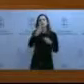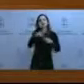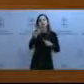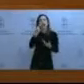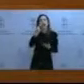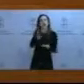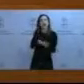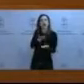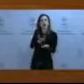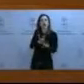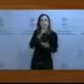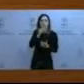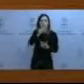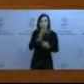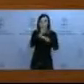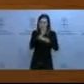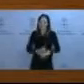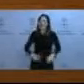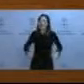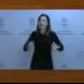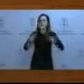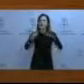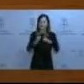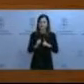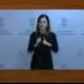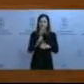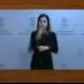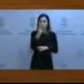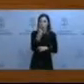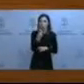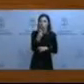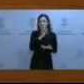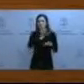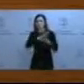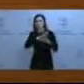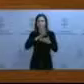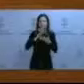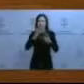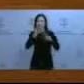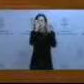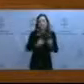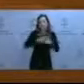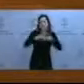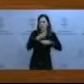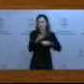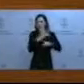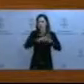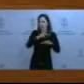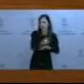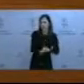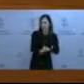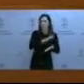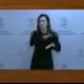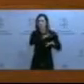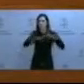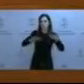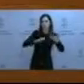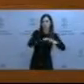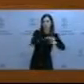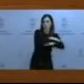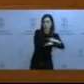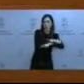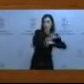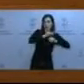este Parlamento hay dos velocidades, ¿no? La velocidad del Gobierno, que es la de la